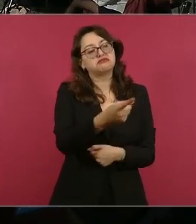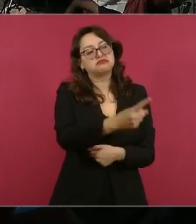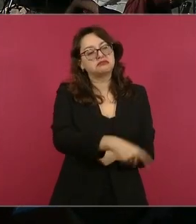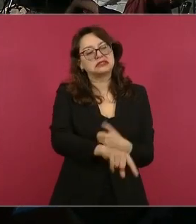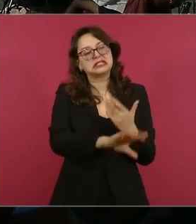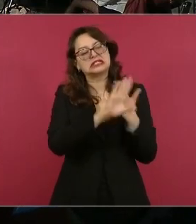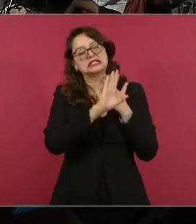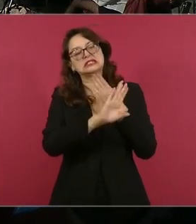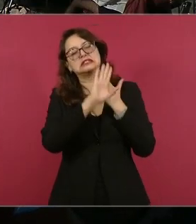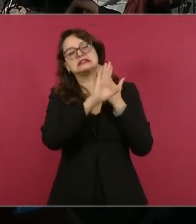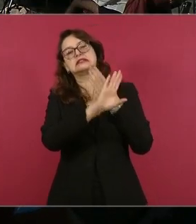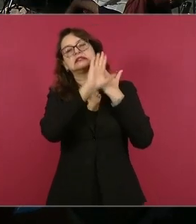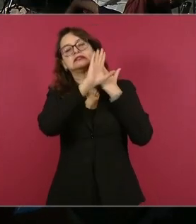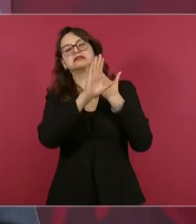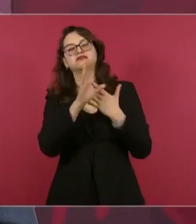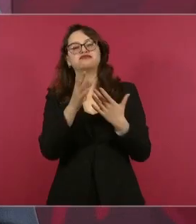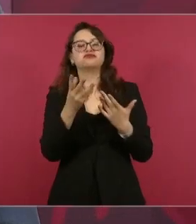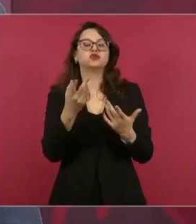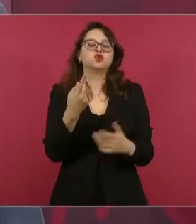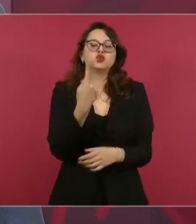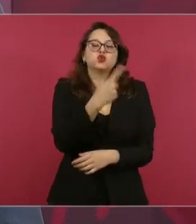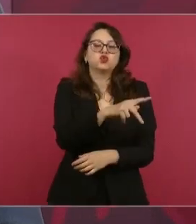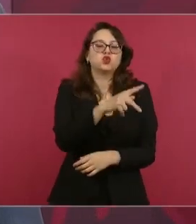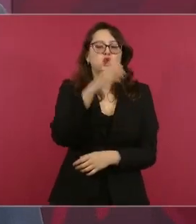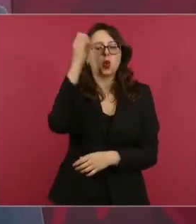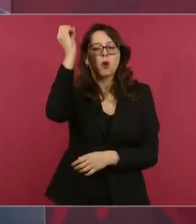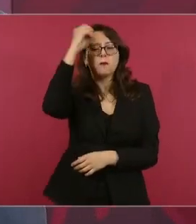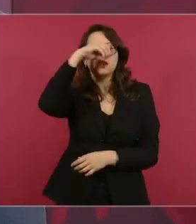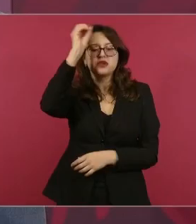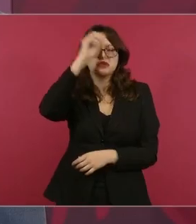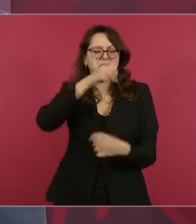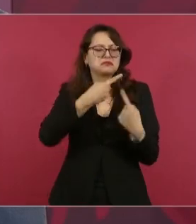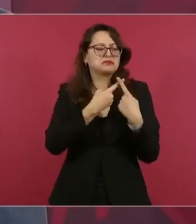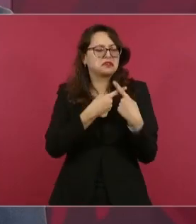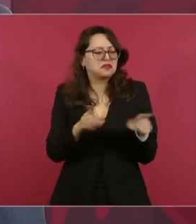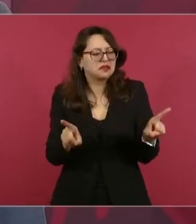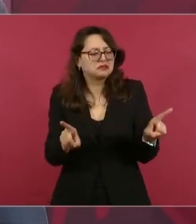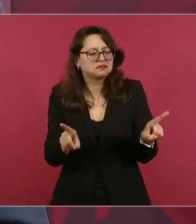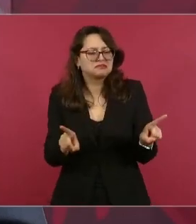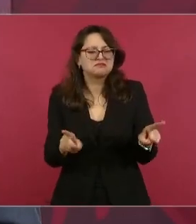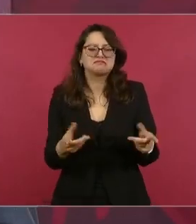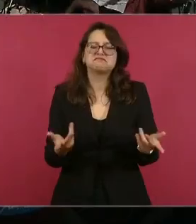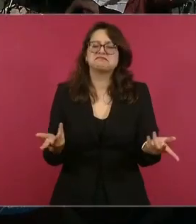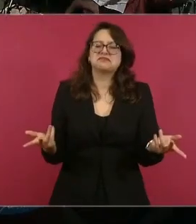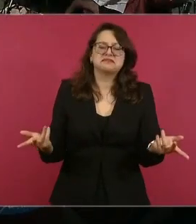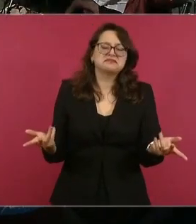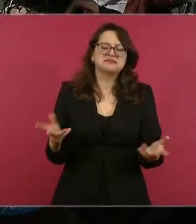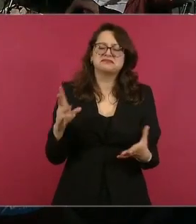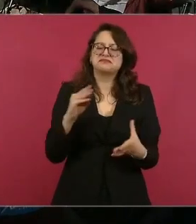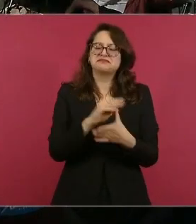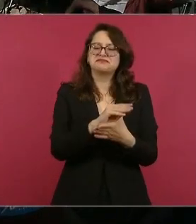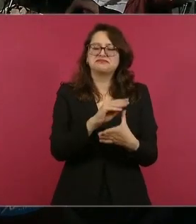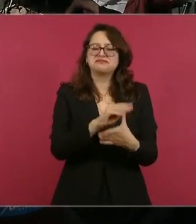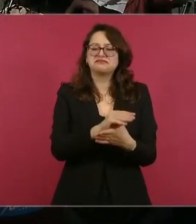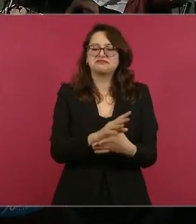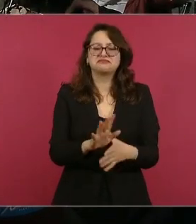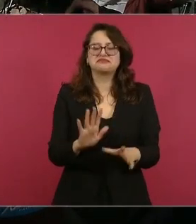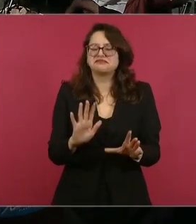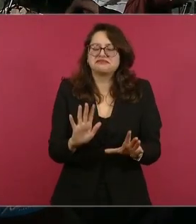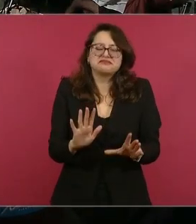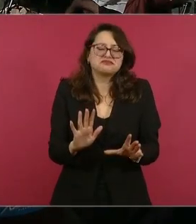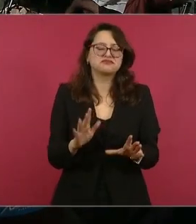opiniones de nuestros adversarios y la verdad no hay que enojarse.